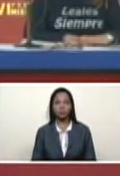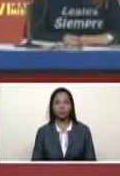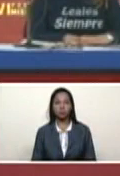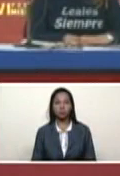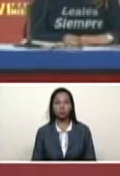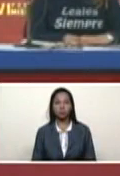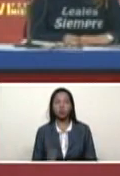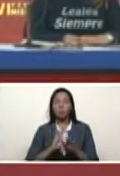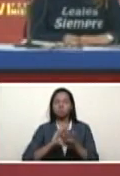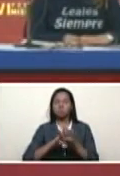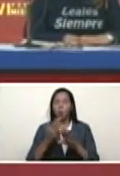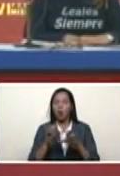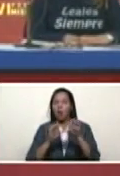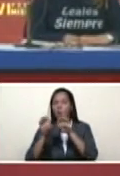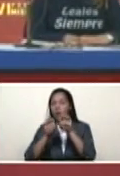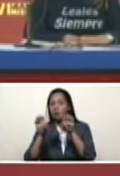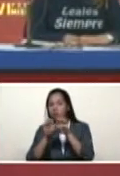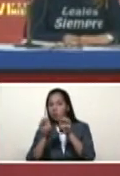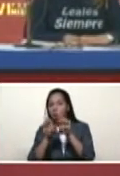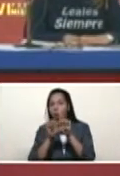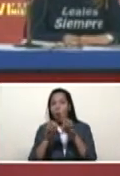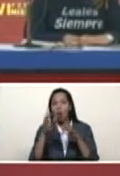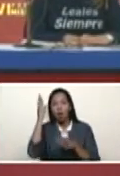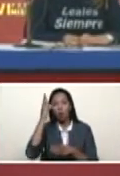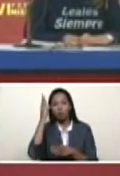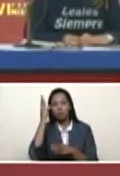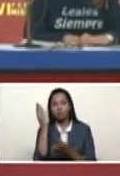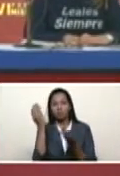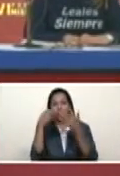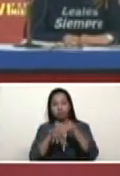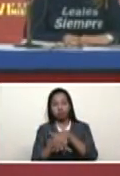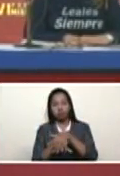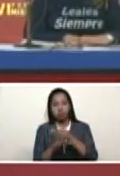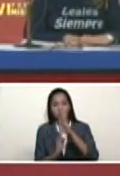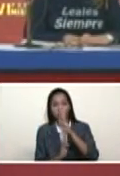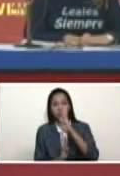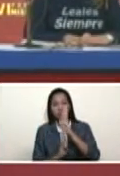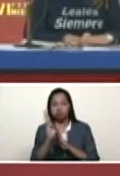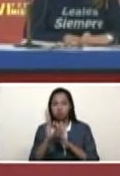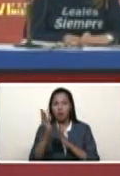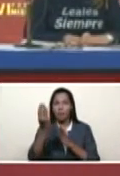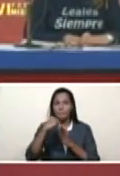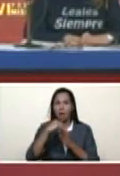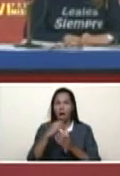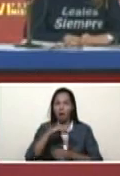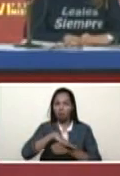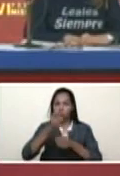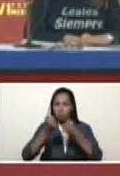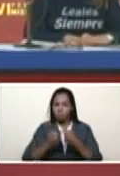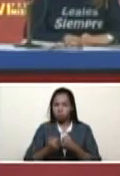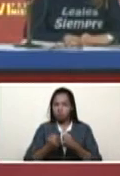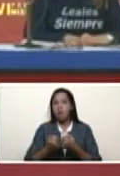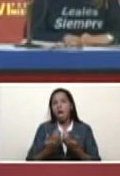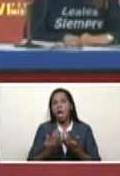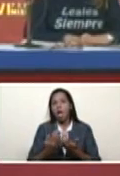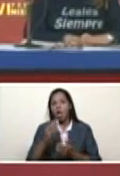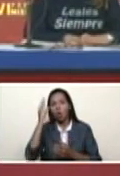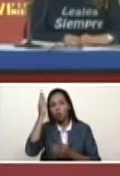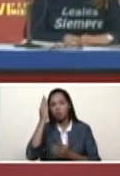Porque con la educación la conciencia se incrementa, se hace sólida con el conocimiento.